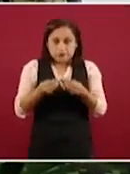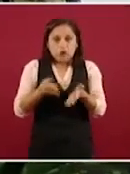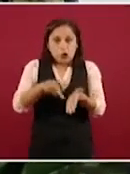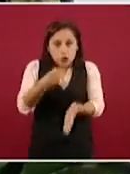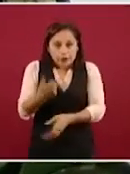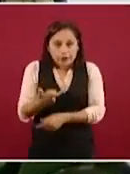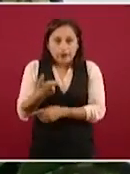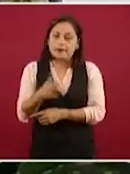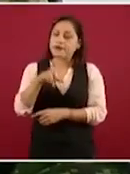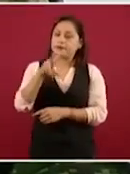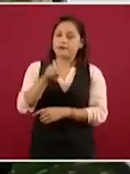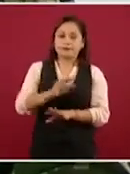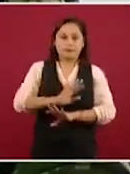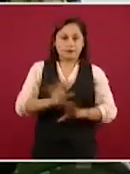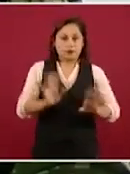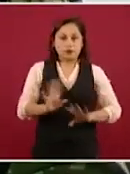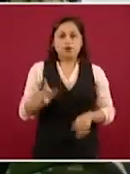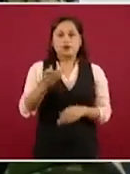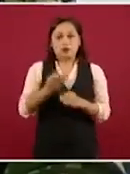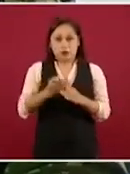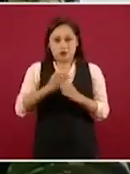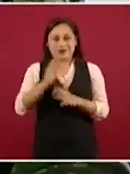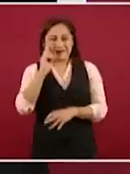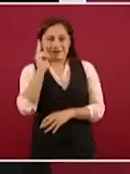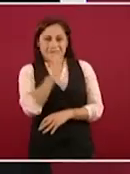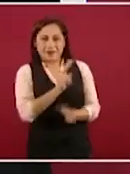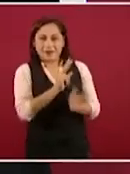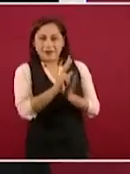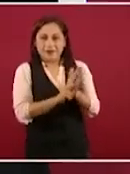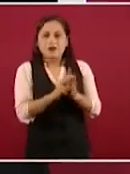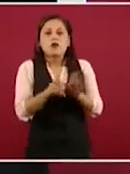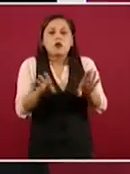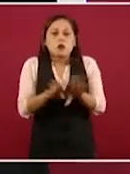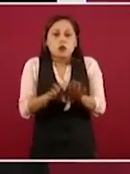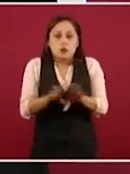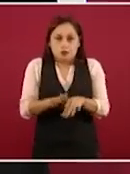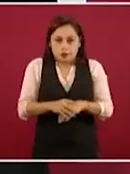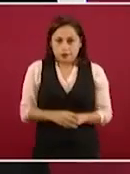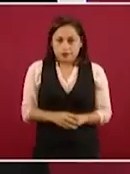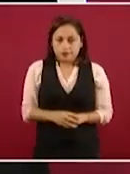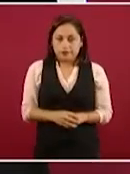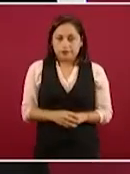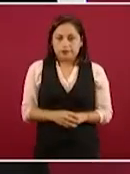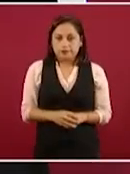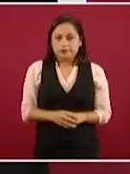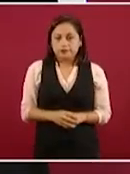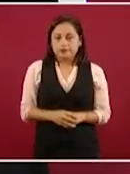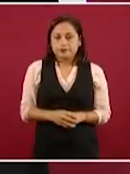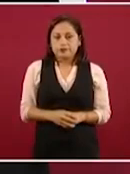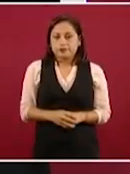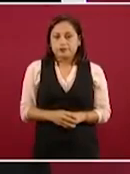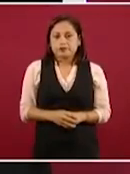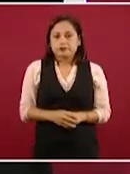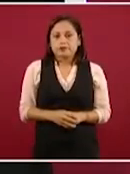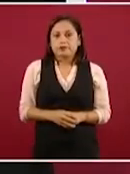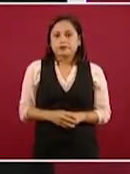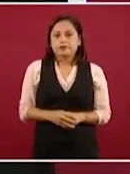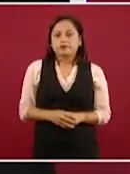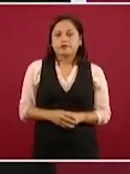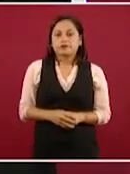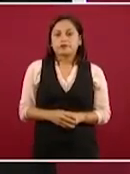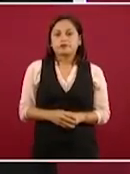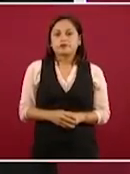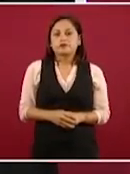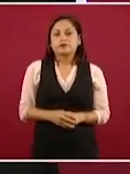cortamos y ahorita van a observar en un video cómo se hace esta actividad. Adicionalmente a